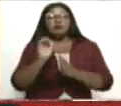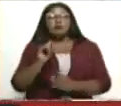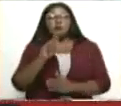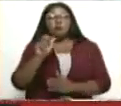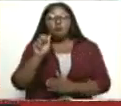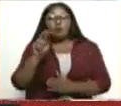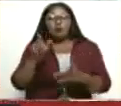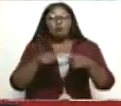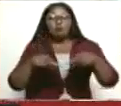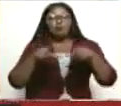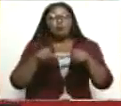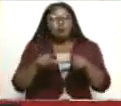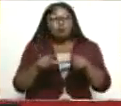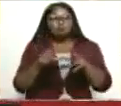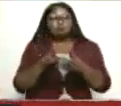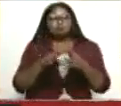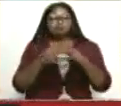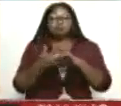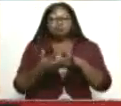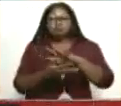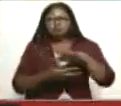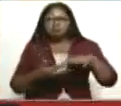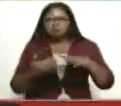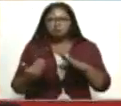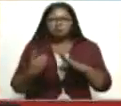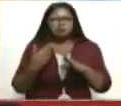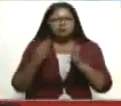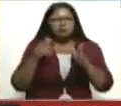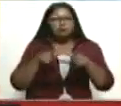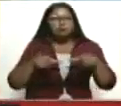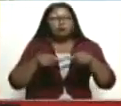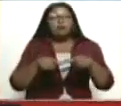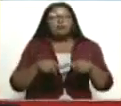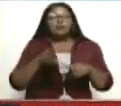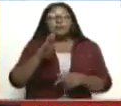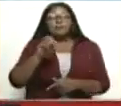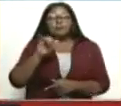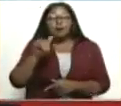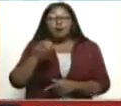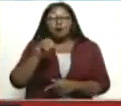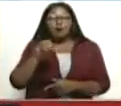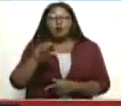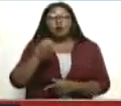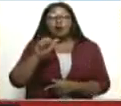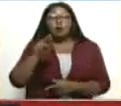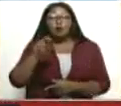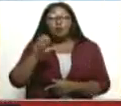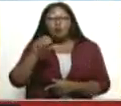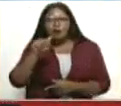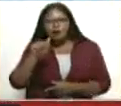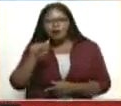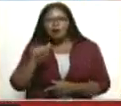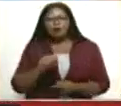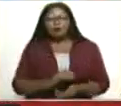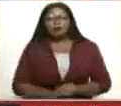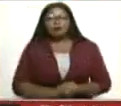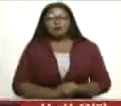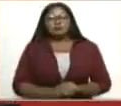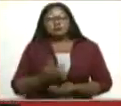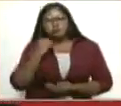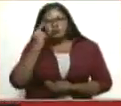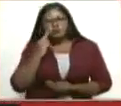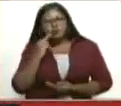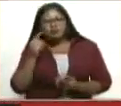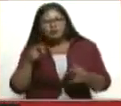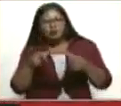como zona crítica y avance en el Bajo Cauca, Nordeste Antioqueño y Sur de Bolívar para